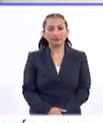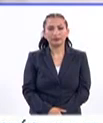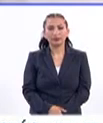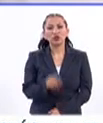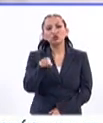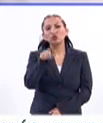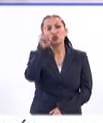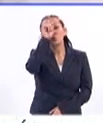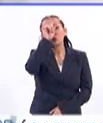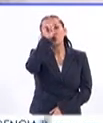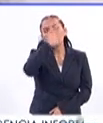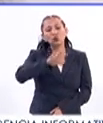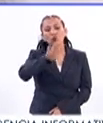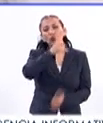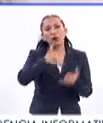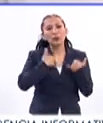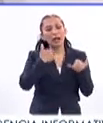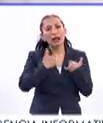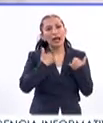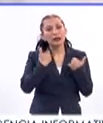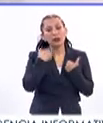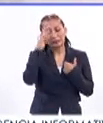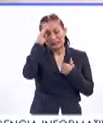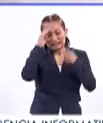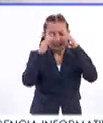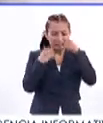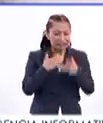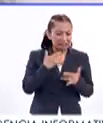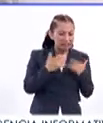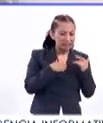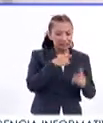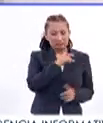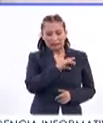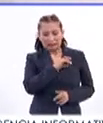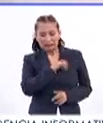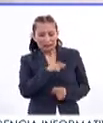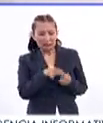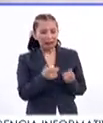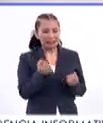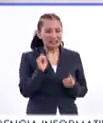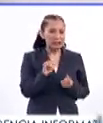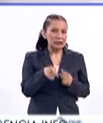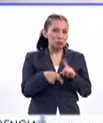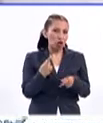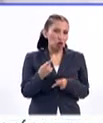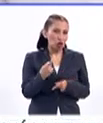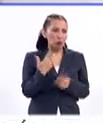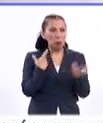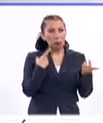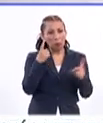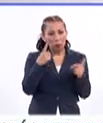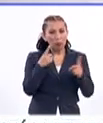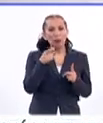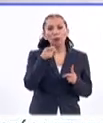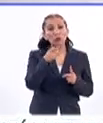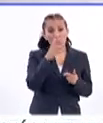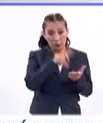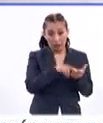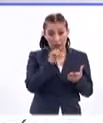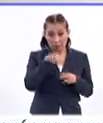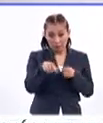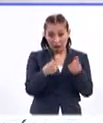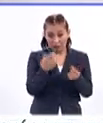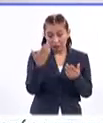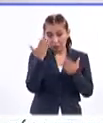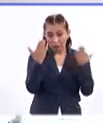Claro, ¿qué le recomendarías a los jóvenes que están analizando con ciertos temores, con inquietudes, con preguntas de si vale o no vale